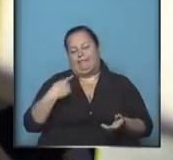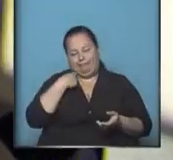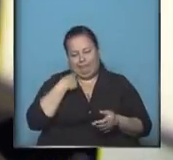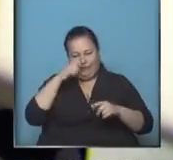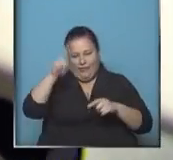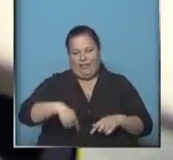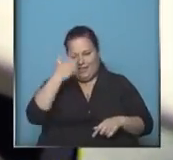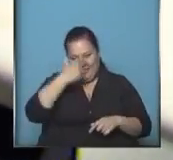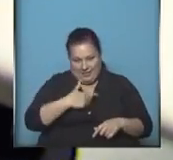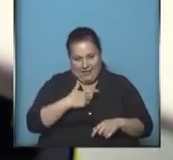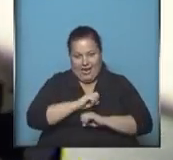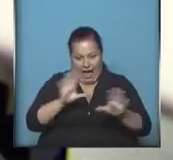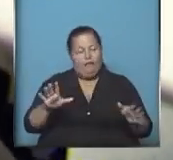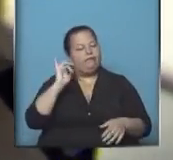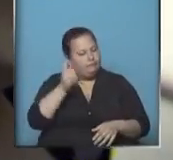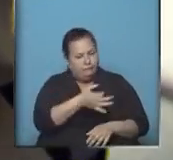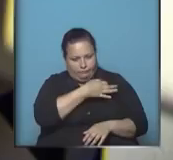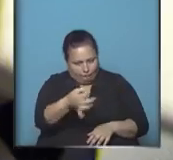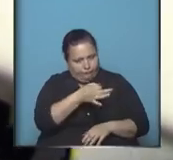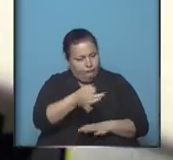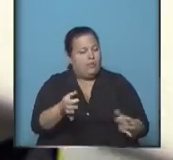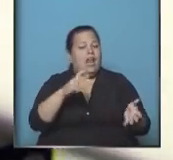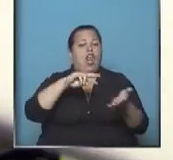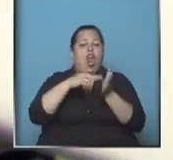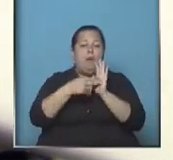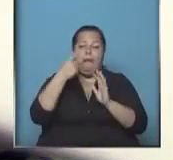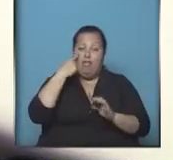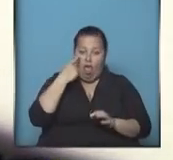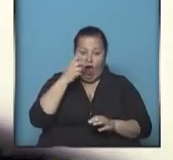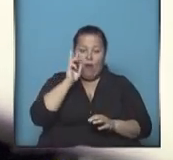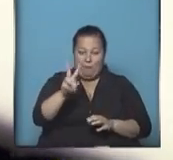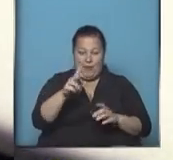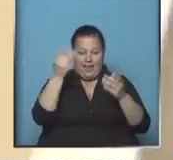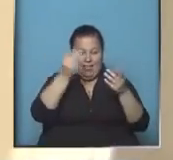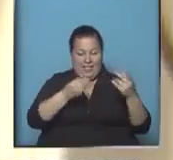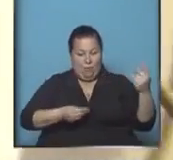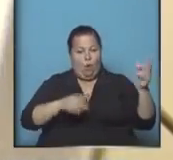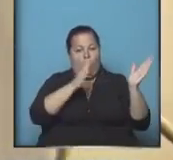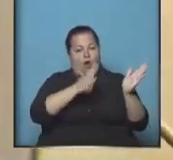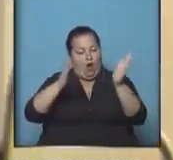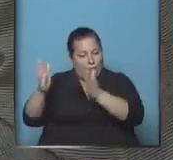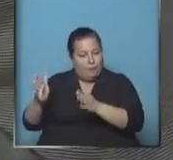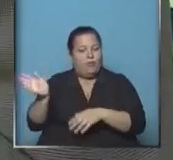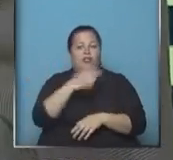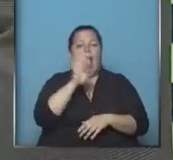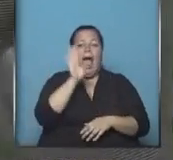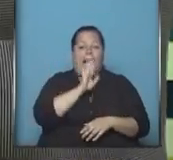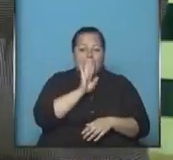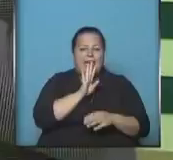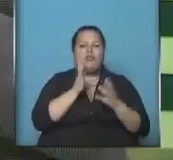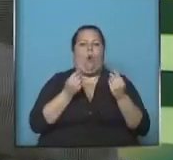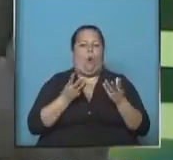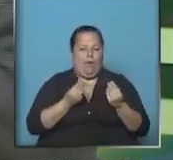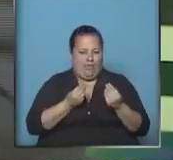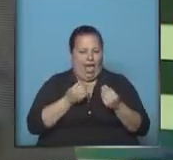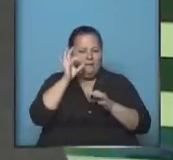termina en esta consecuencia tan grave absolutamente así los años de la retina como se ven acá en la placa en diferentes estadios todo lo amarillo es humedad